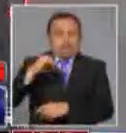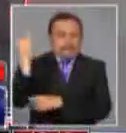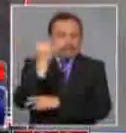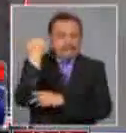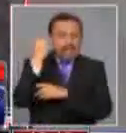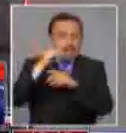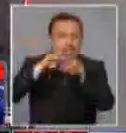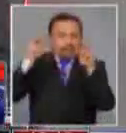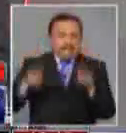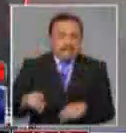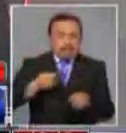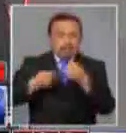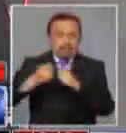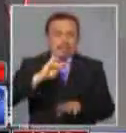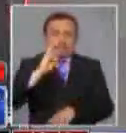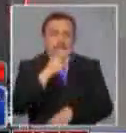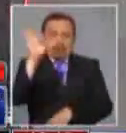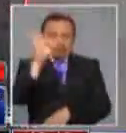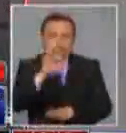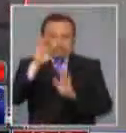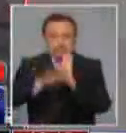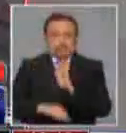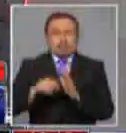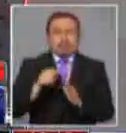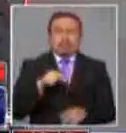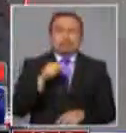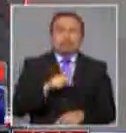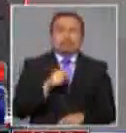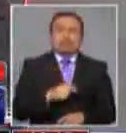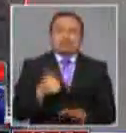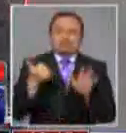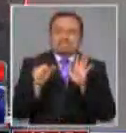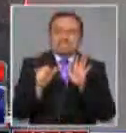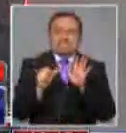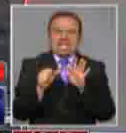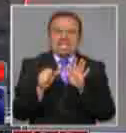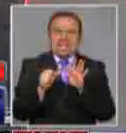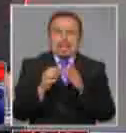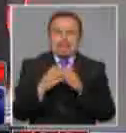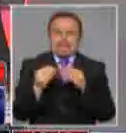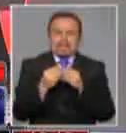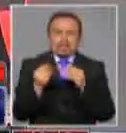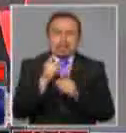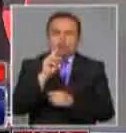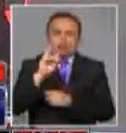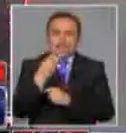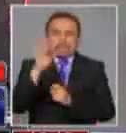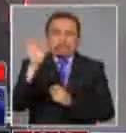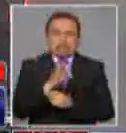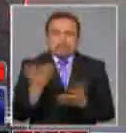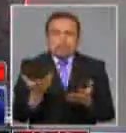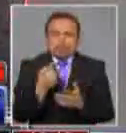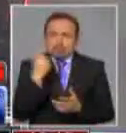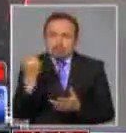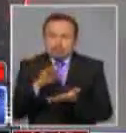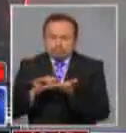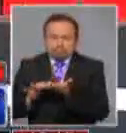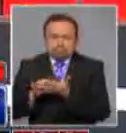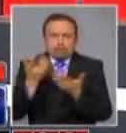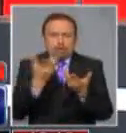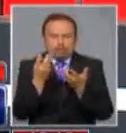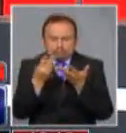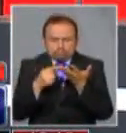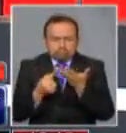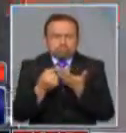eh el 30% 60 pesos no es el 30% del precio del combustible cómo hacen el cálculo ustedes